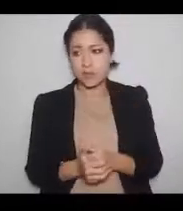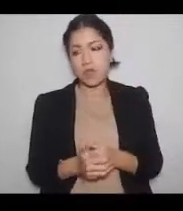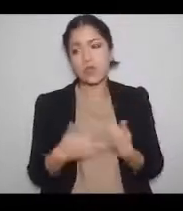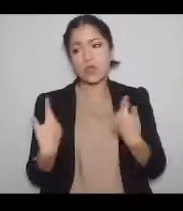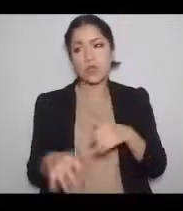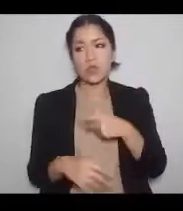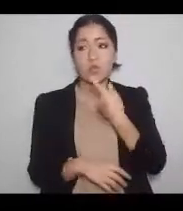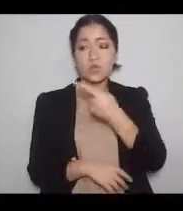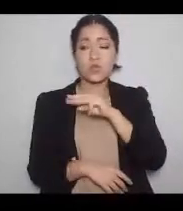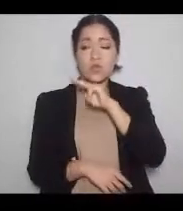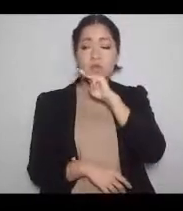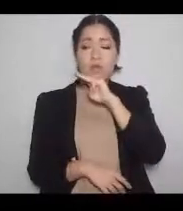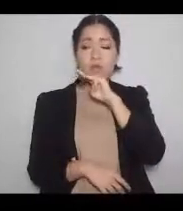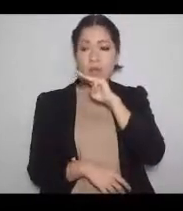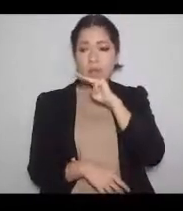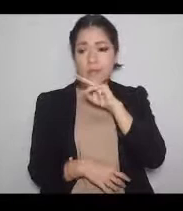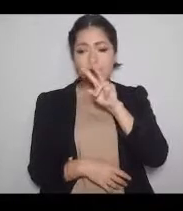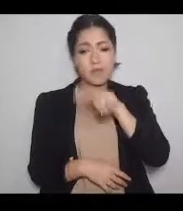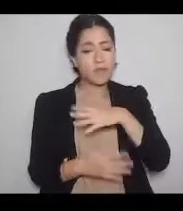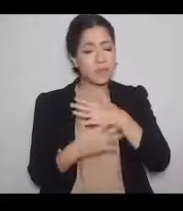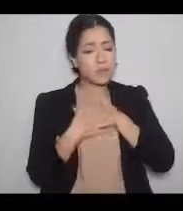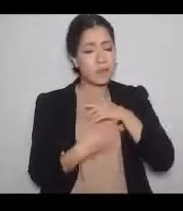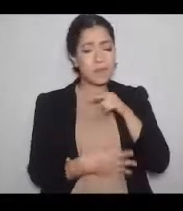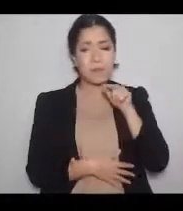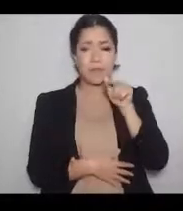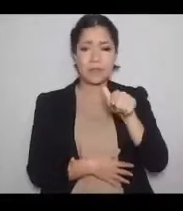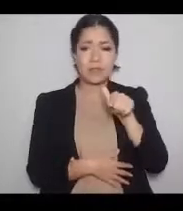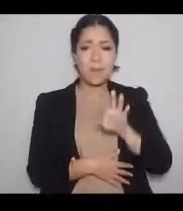Me sorprende que no seas puto.